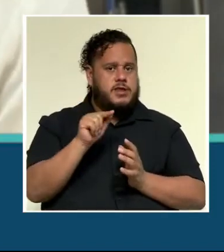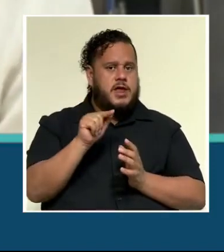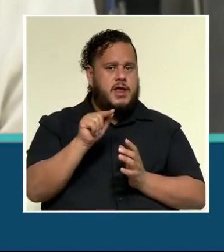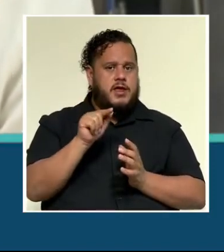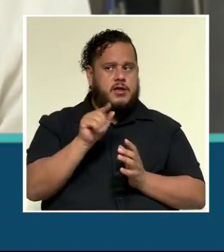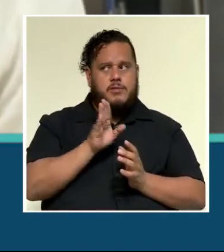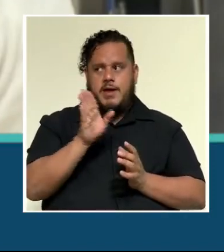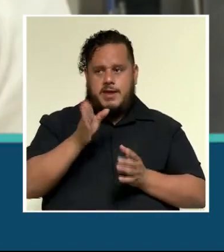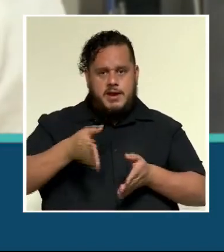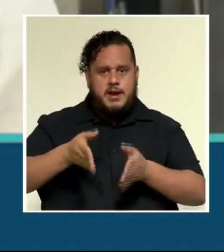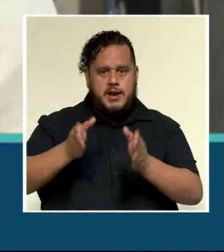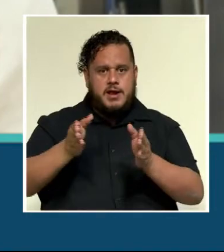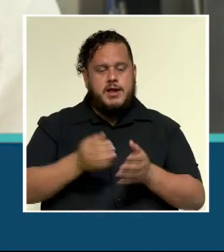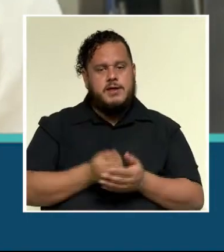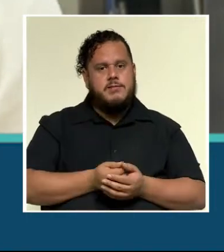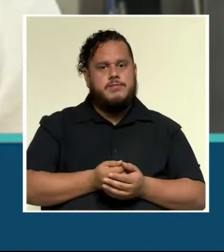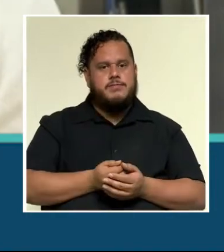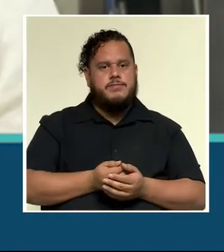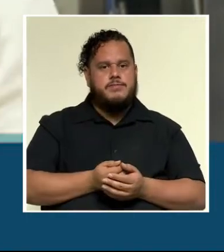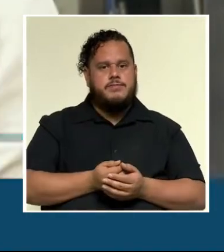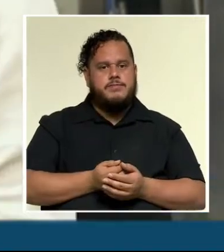calle,